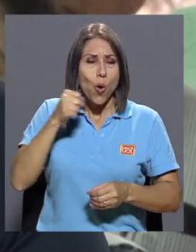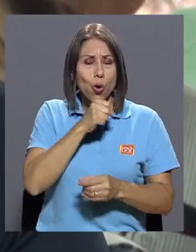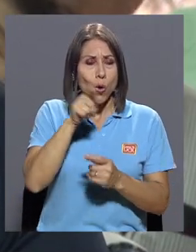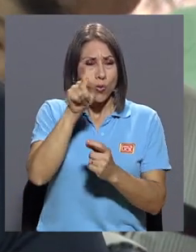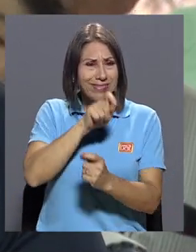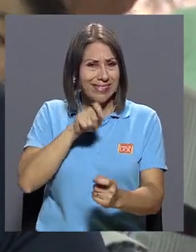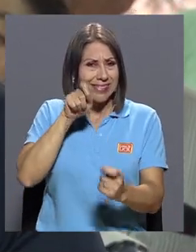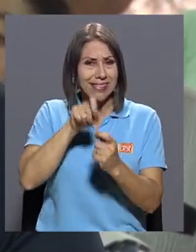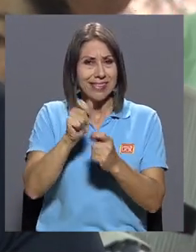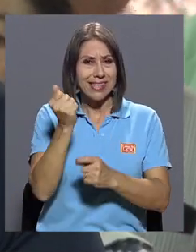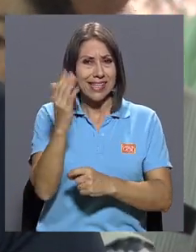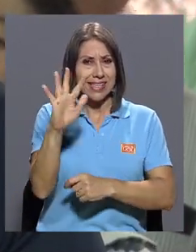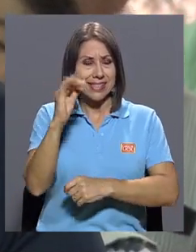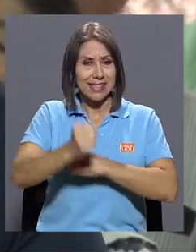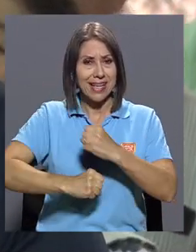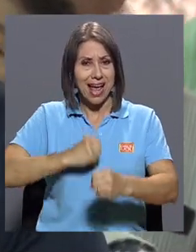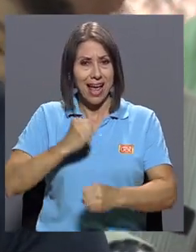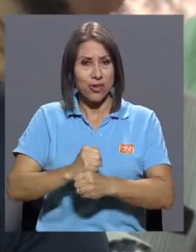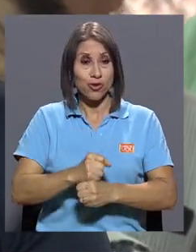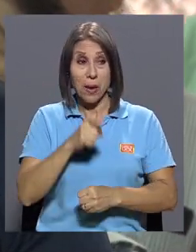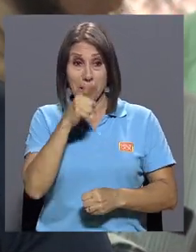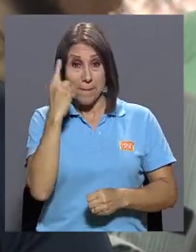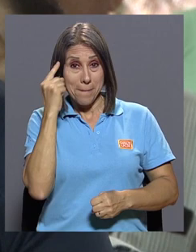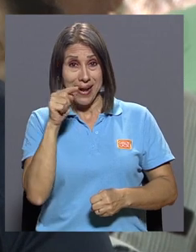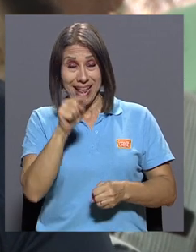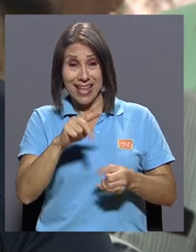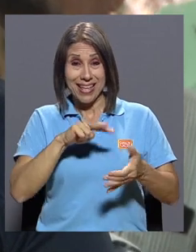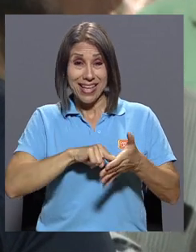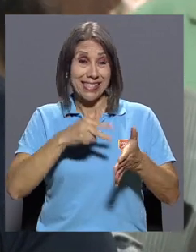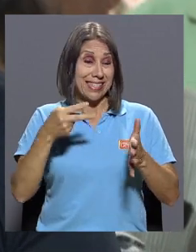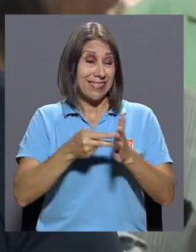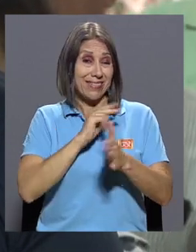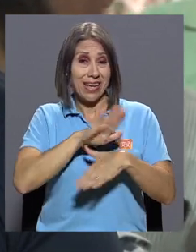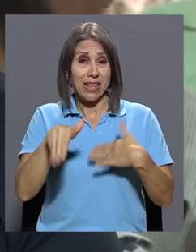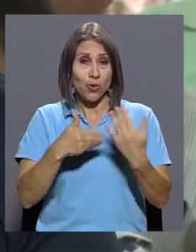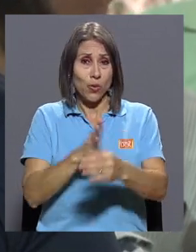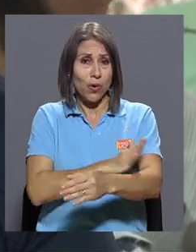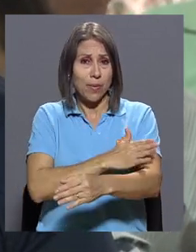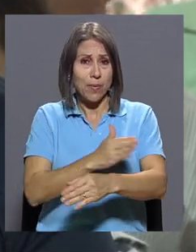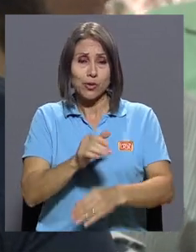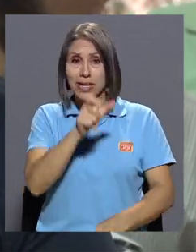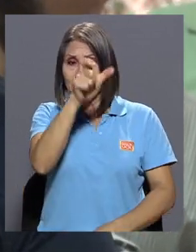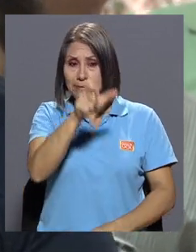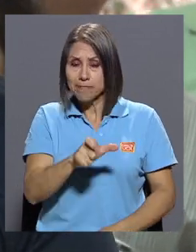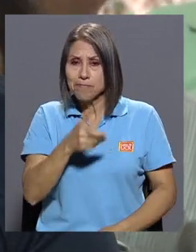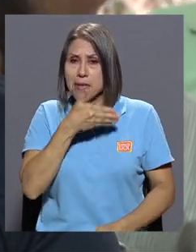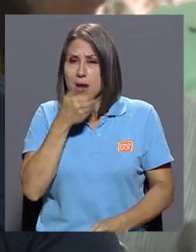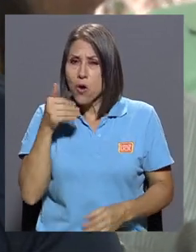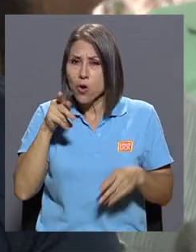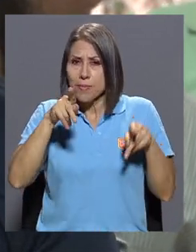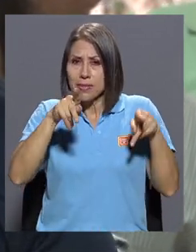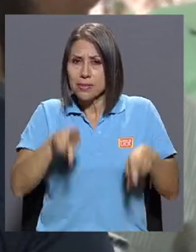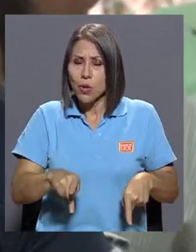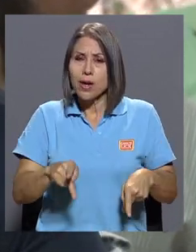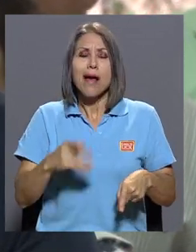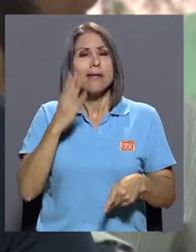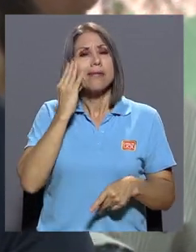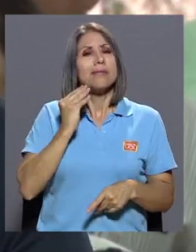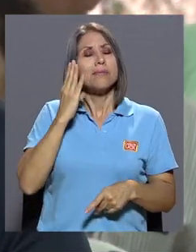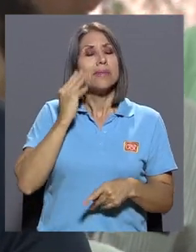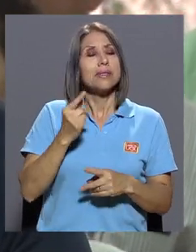15. Para ella, la música lo es todo. La ha hecho una mejor persona y le ha permitido